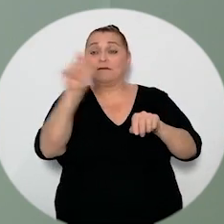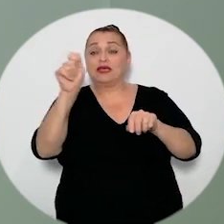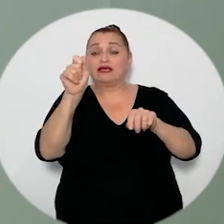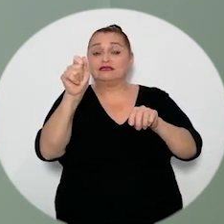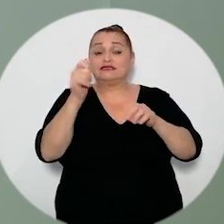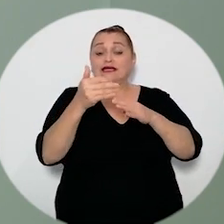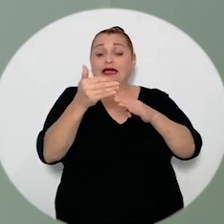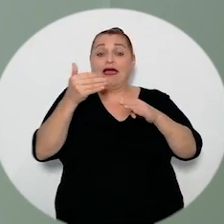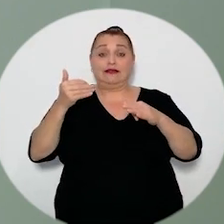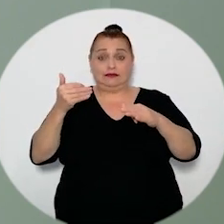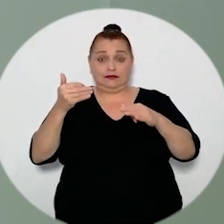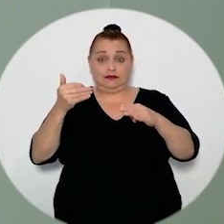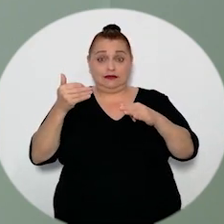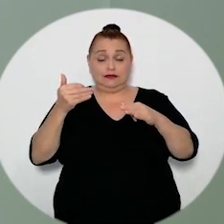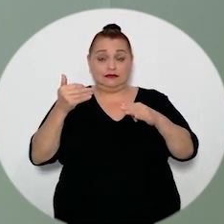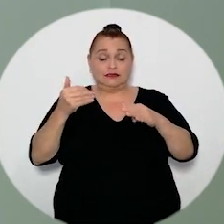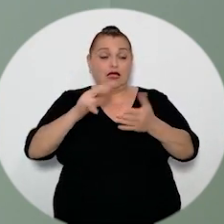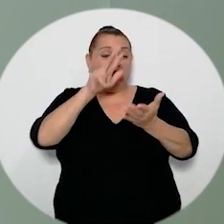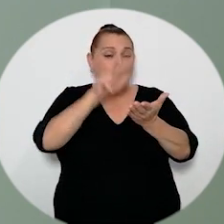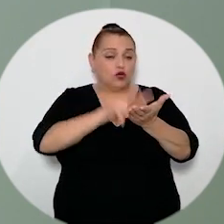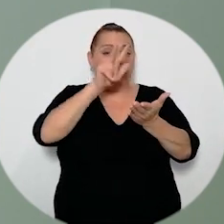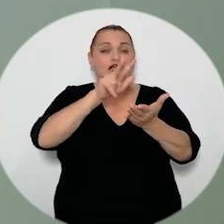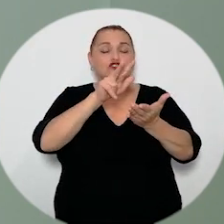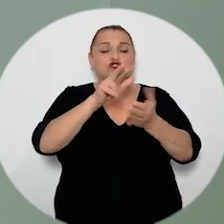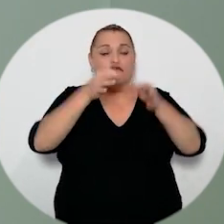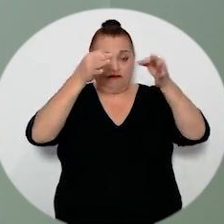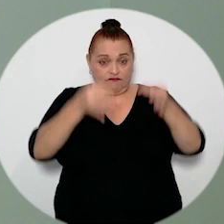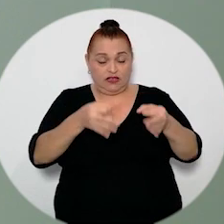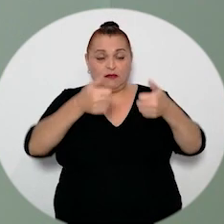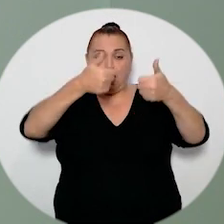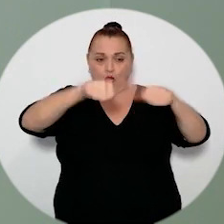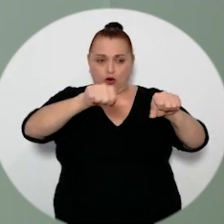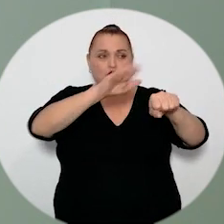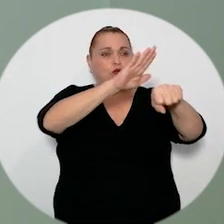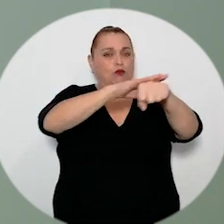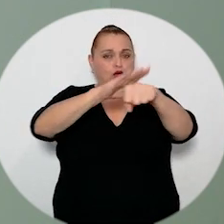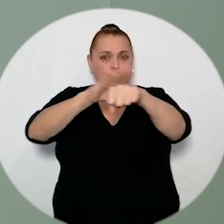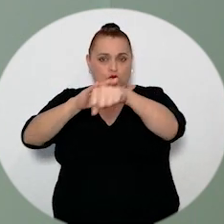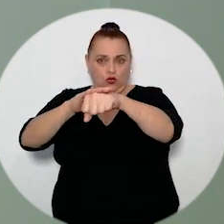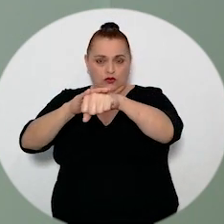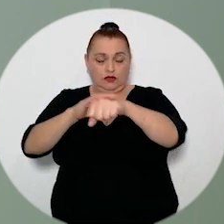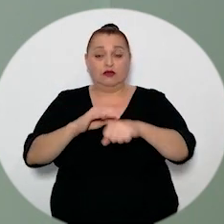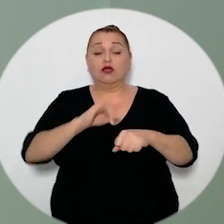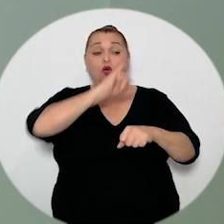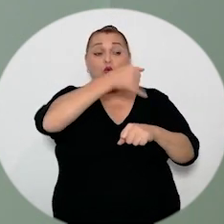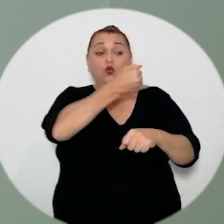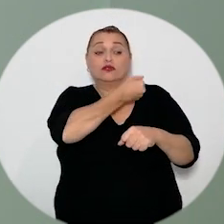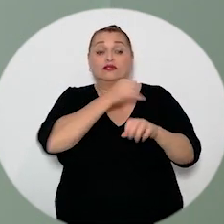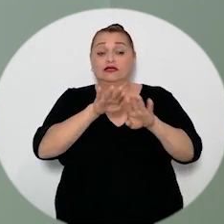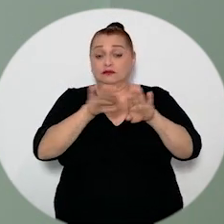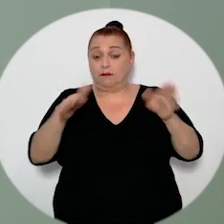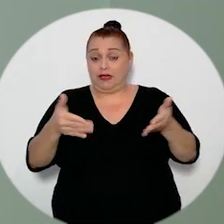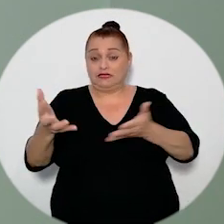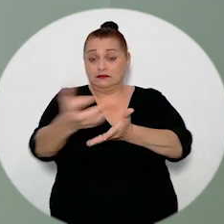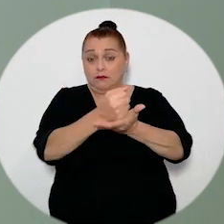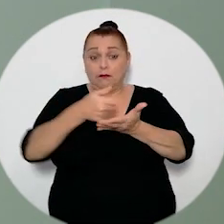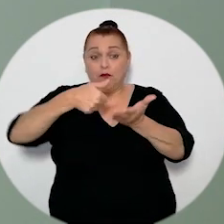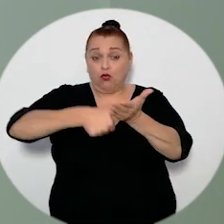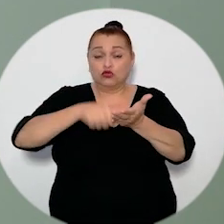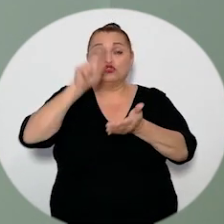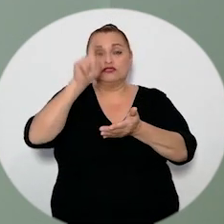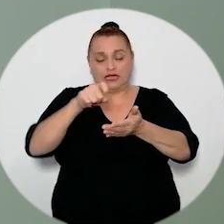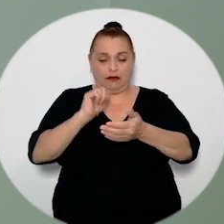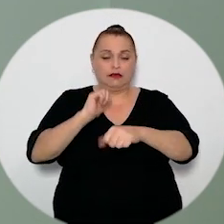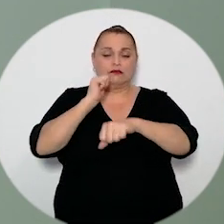en el mes inmediatamente anterior a la aprobación en firme del acuerdo de convocatoria. Las juntas receptoras de votos